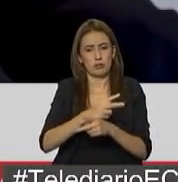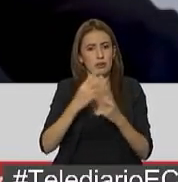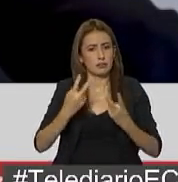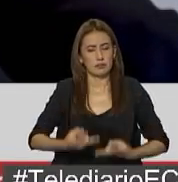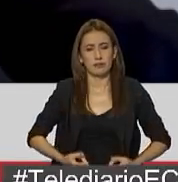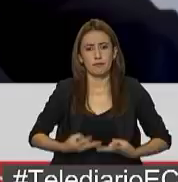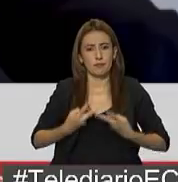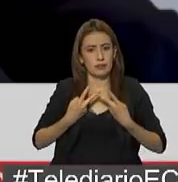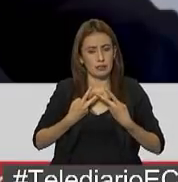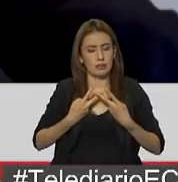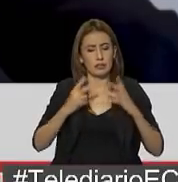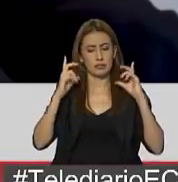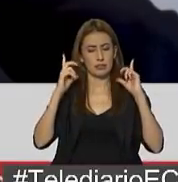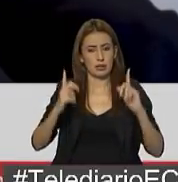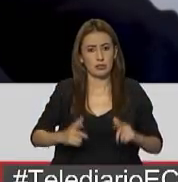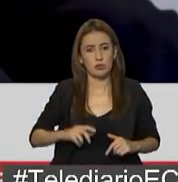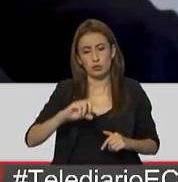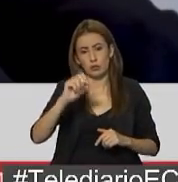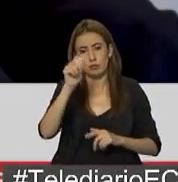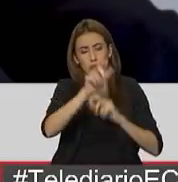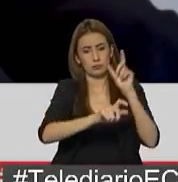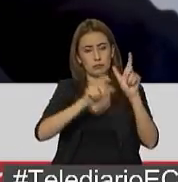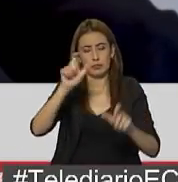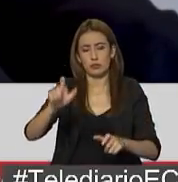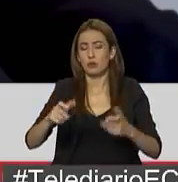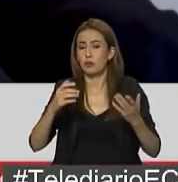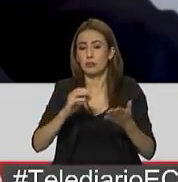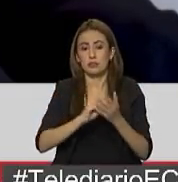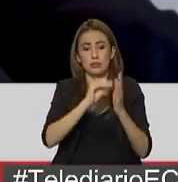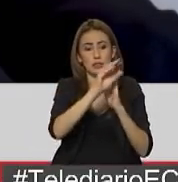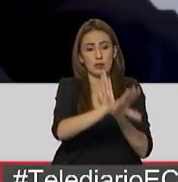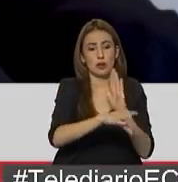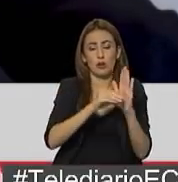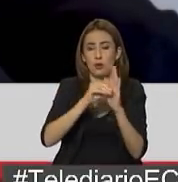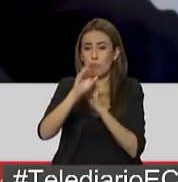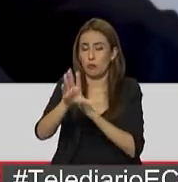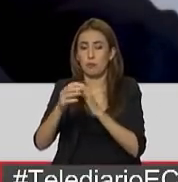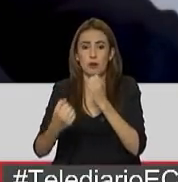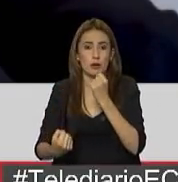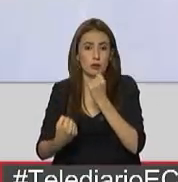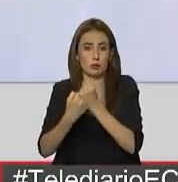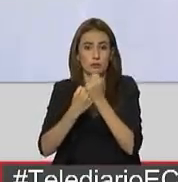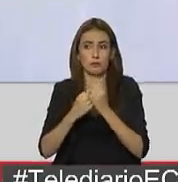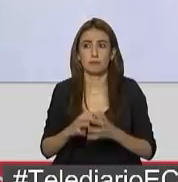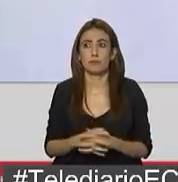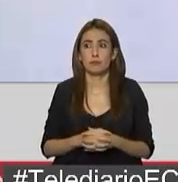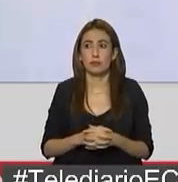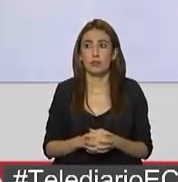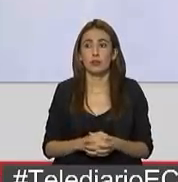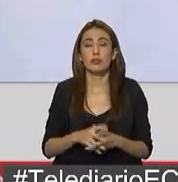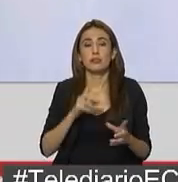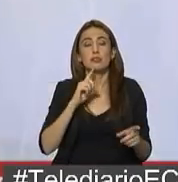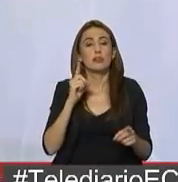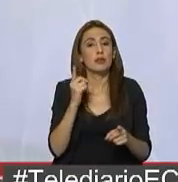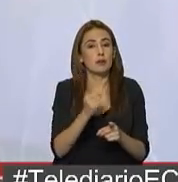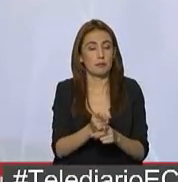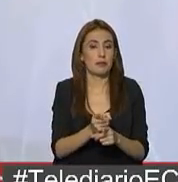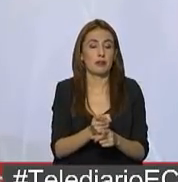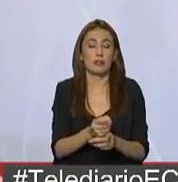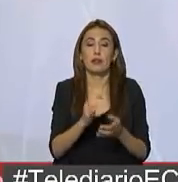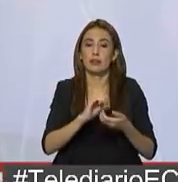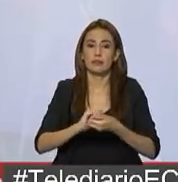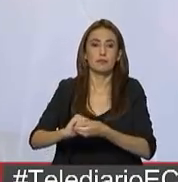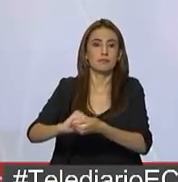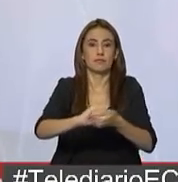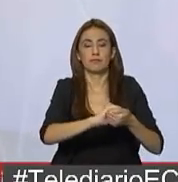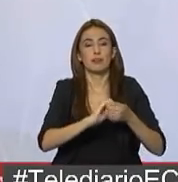que cuide de la salud de otras personas también. De esta manera daremos un aporte. Es que sin duda se trata de un acto